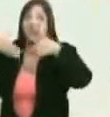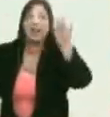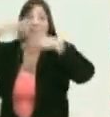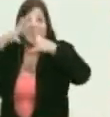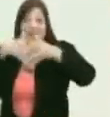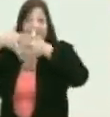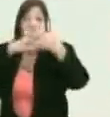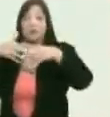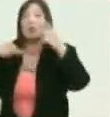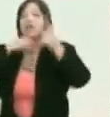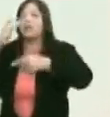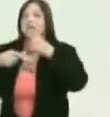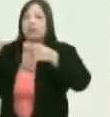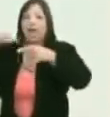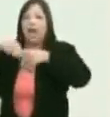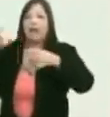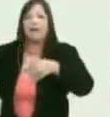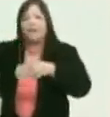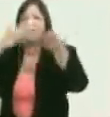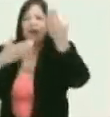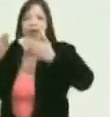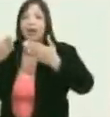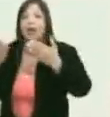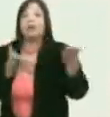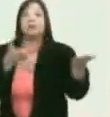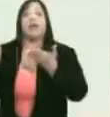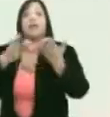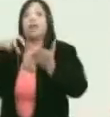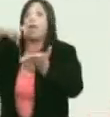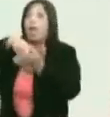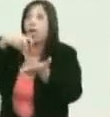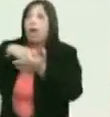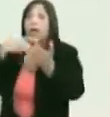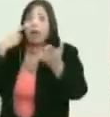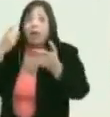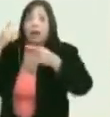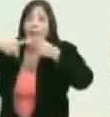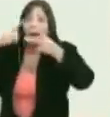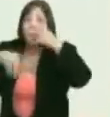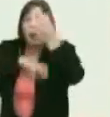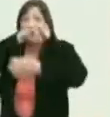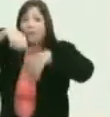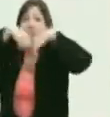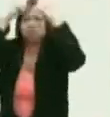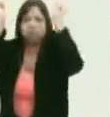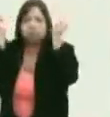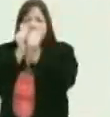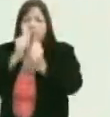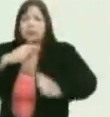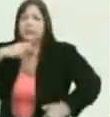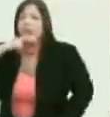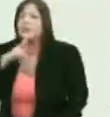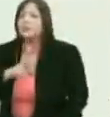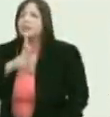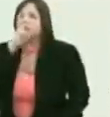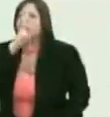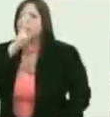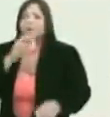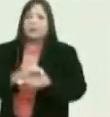al servicio de una intervención extranjera, al servicio de una escalada que se vio tan